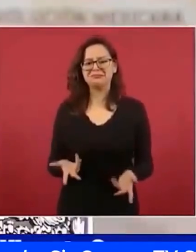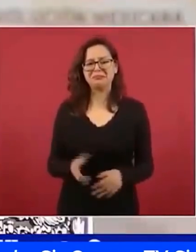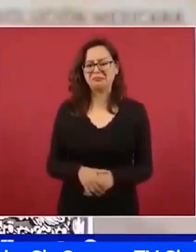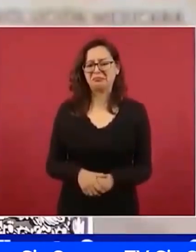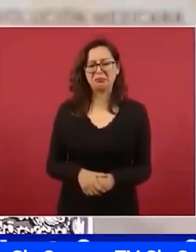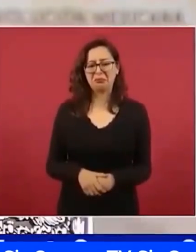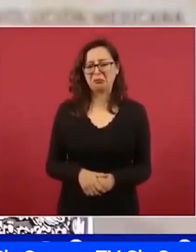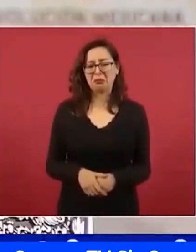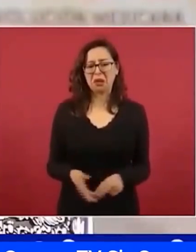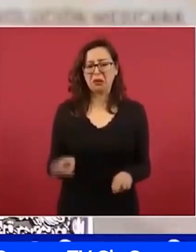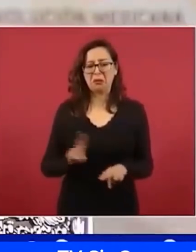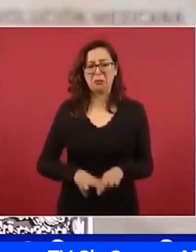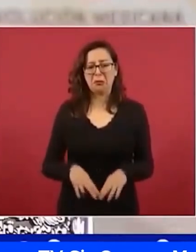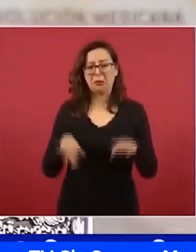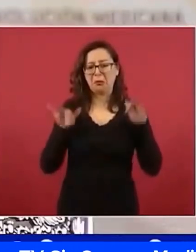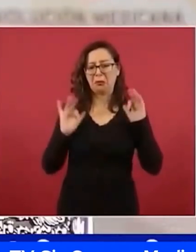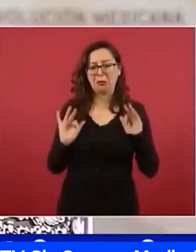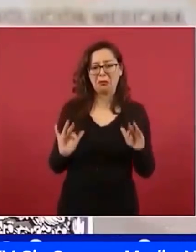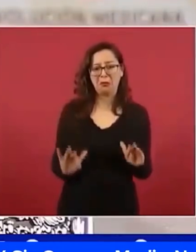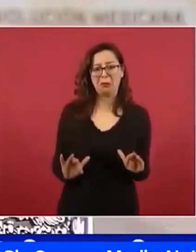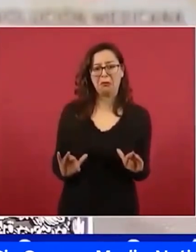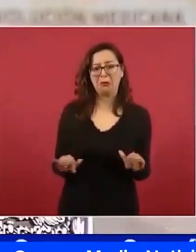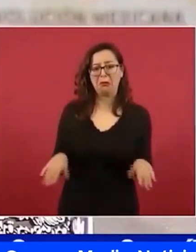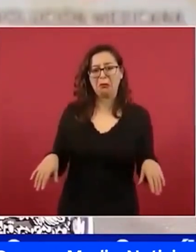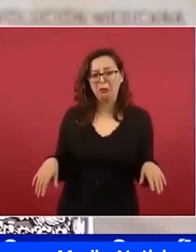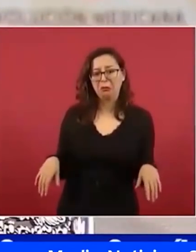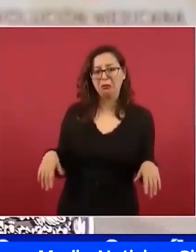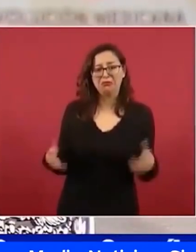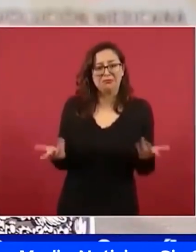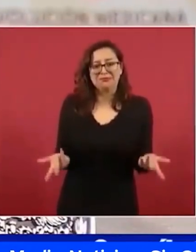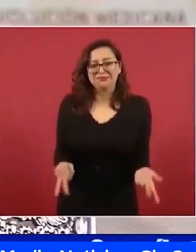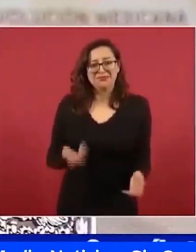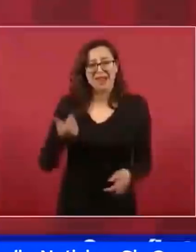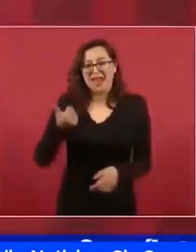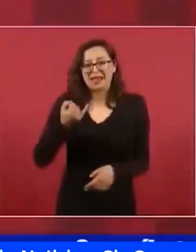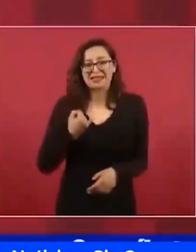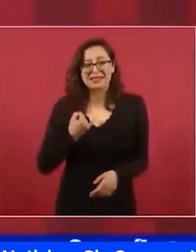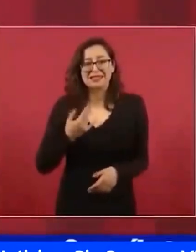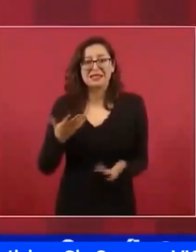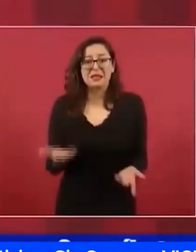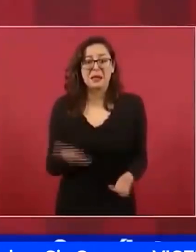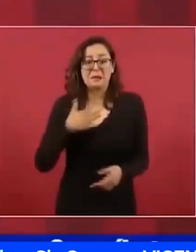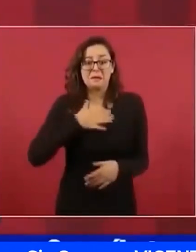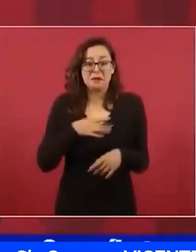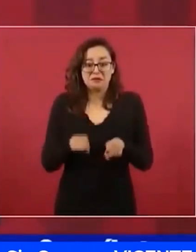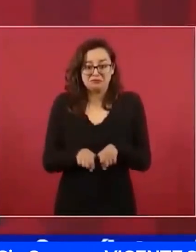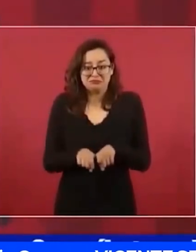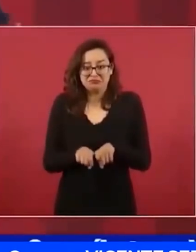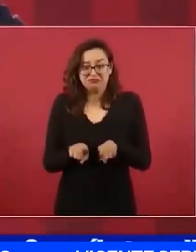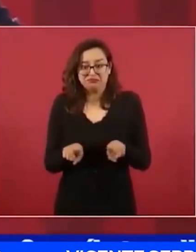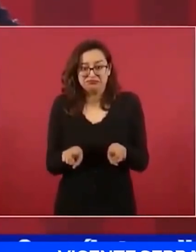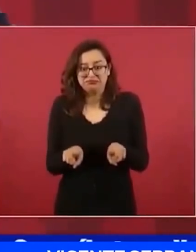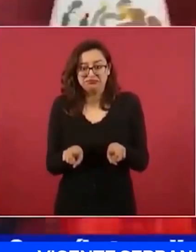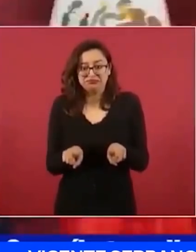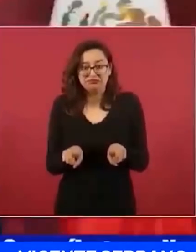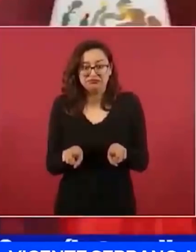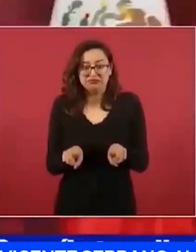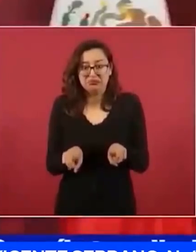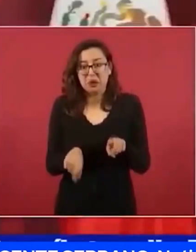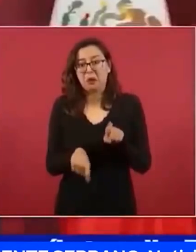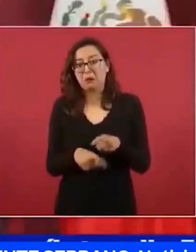Me sentí yo cómodo y pues abrí un poco las piernas y las doblé,